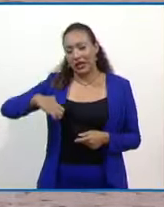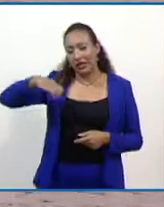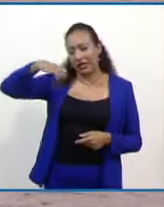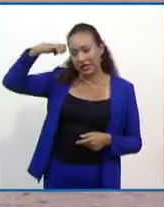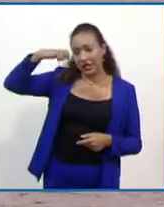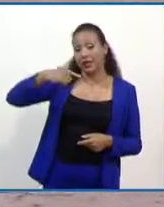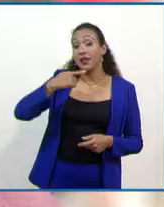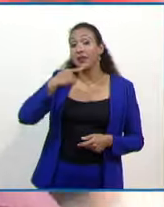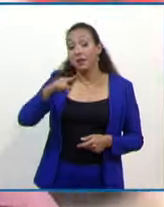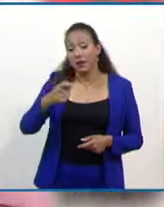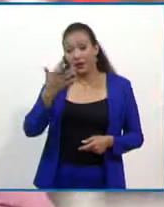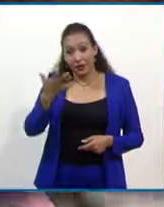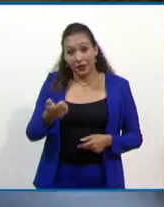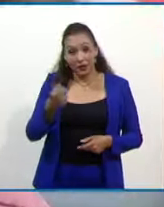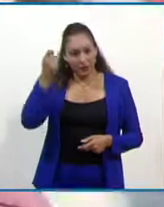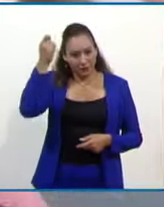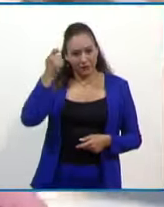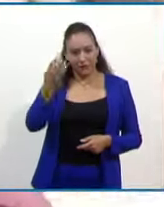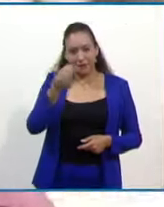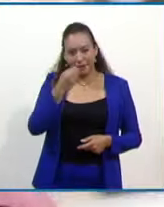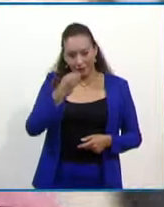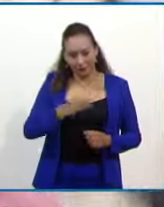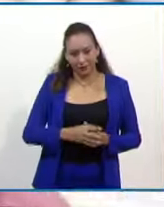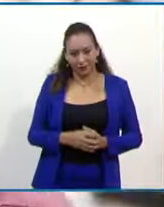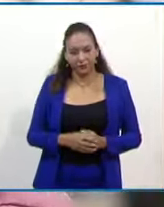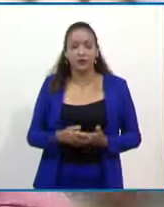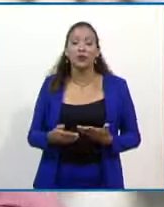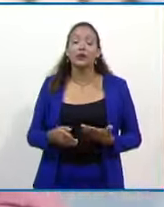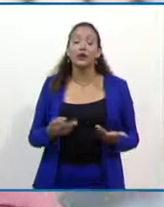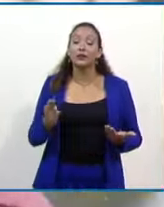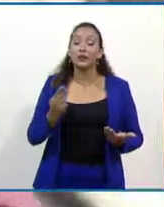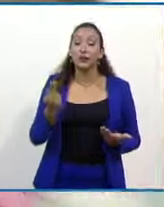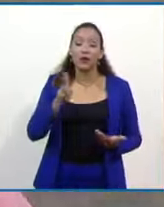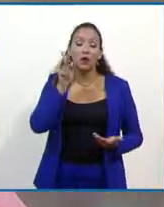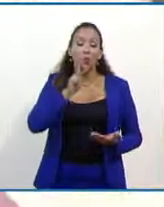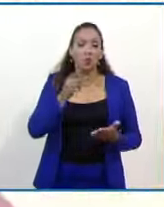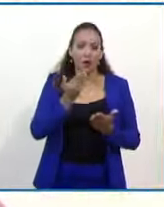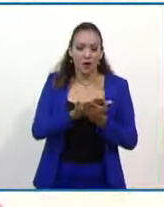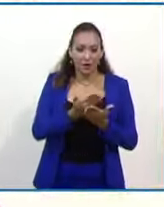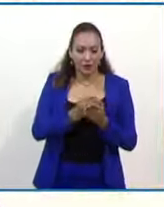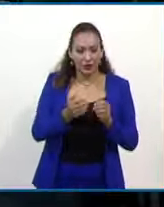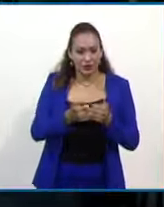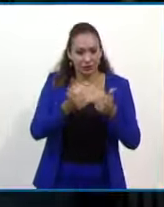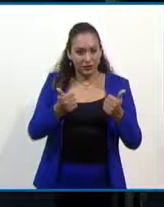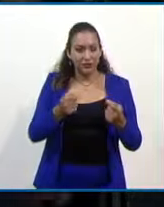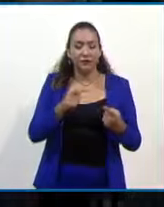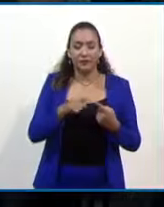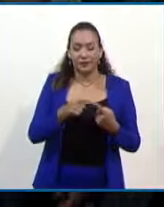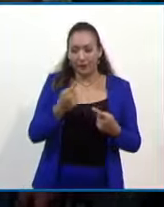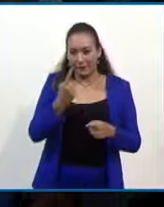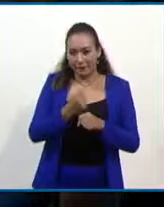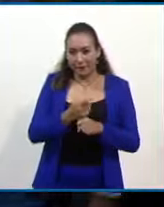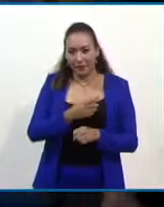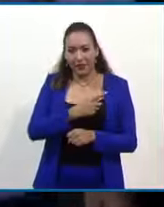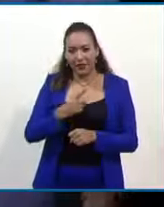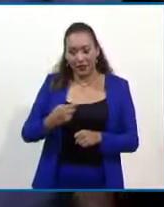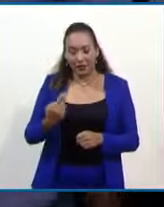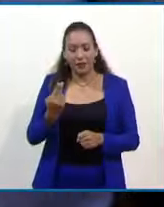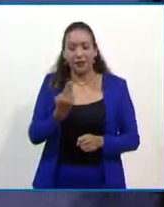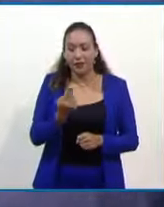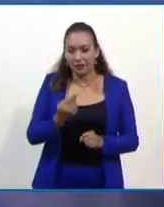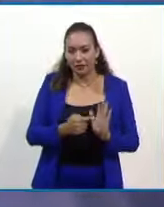demanda el pago de alimentos retroactivos, la carga de la prueba debe dividirse, pues esta debe demostrar la necesidad de